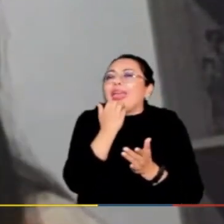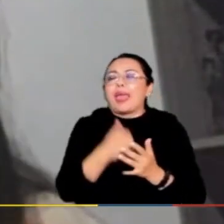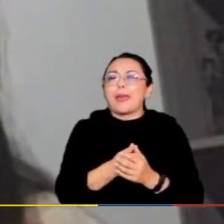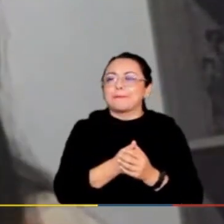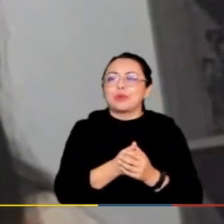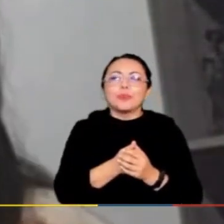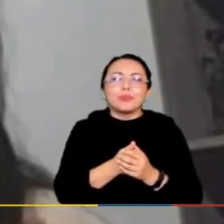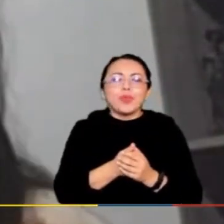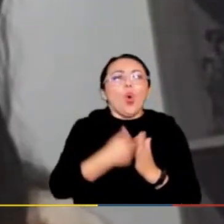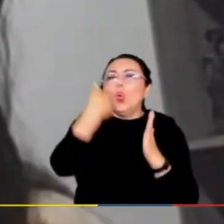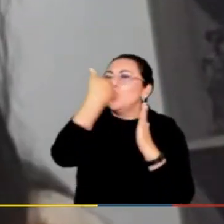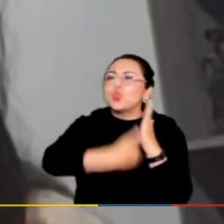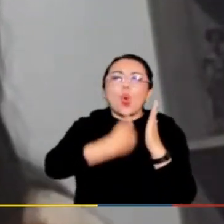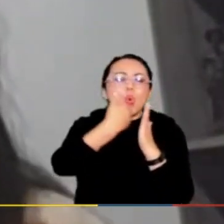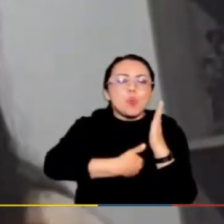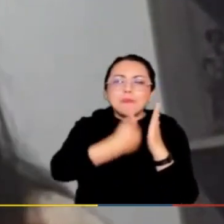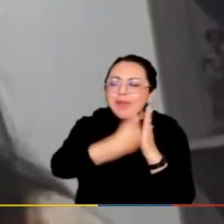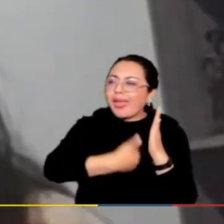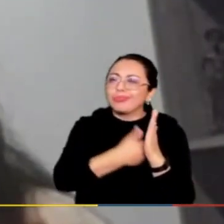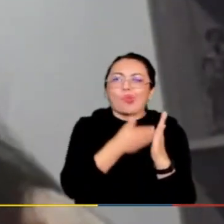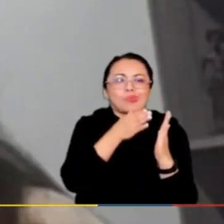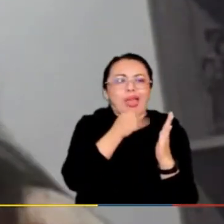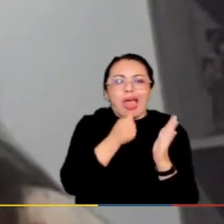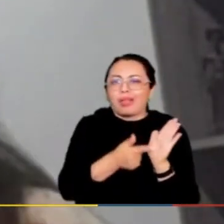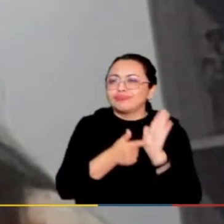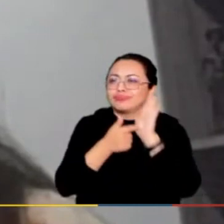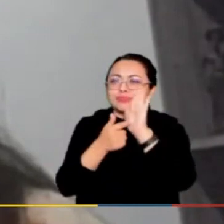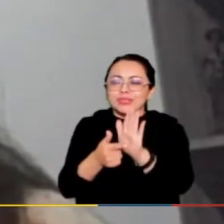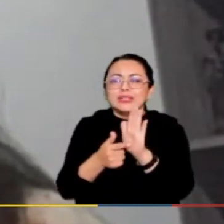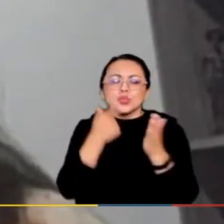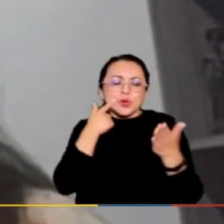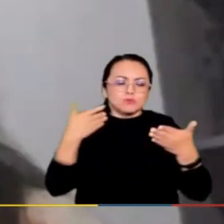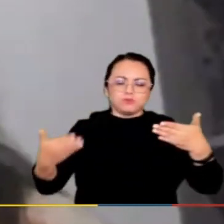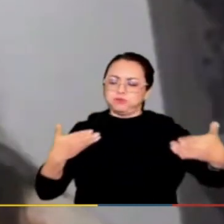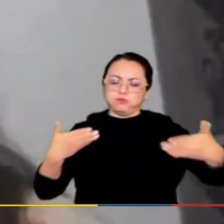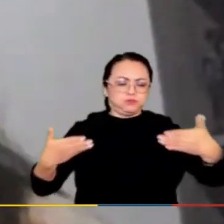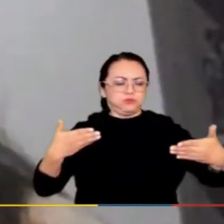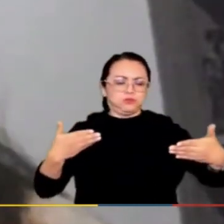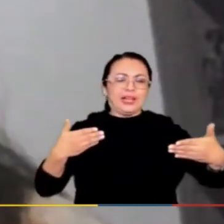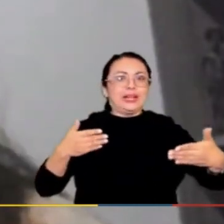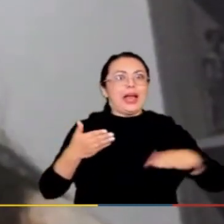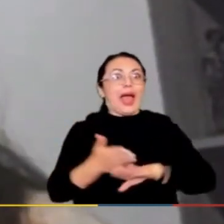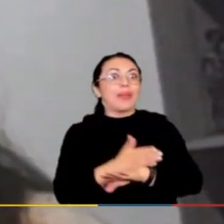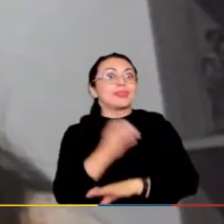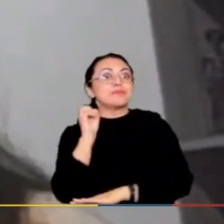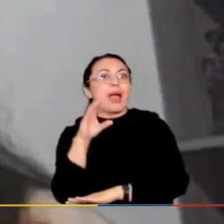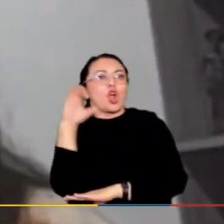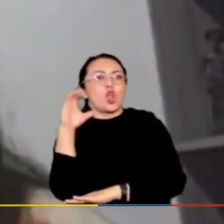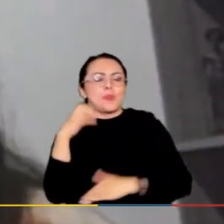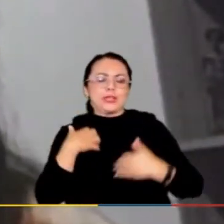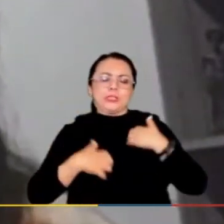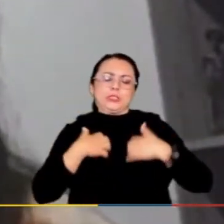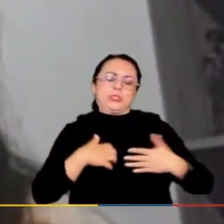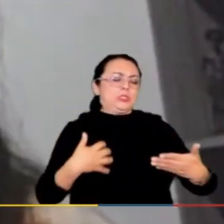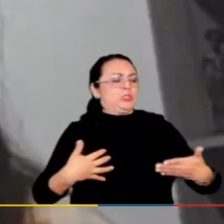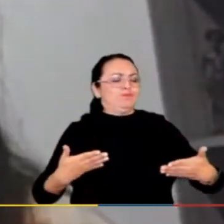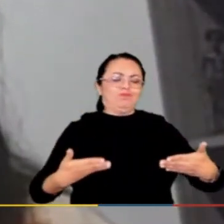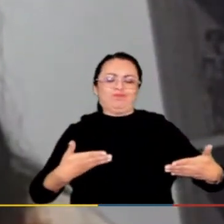los documentos para la verificación de todas las inquietudes que tenía Bancolombia frente al